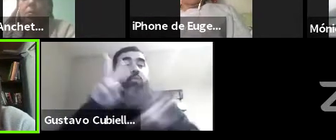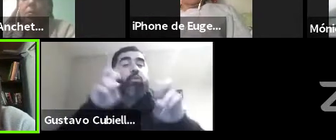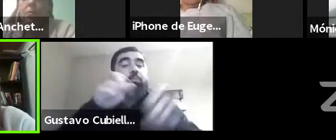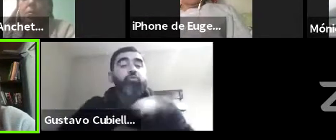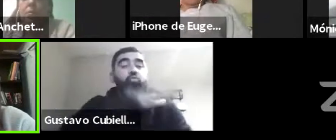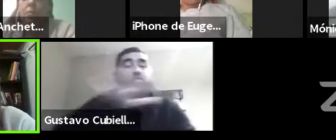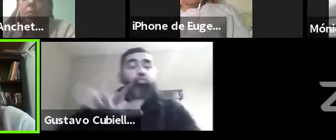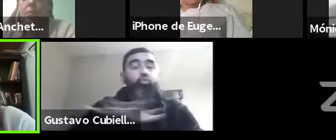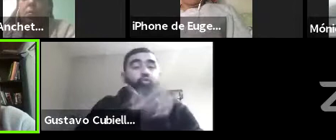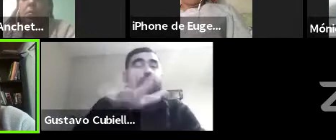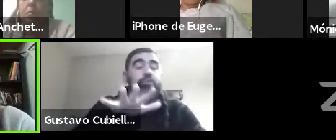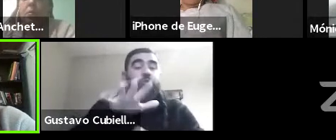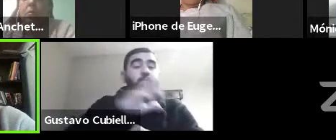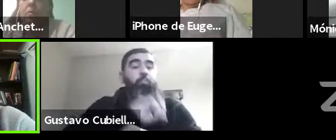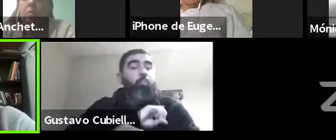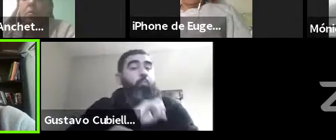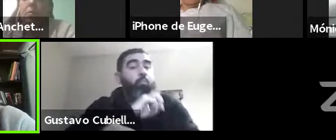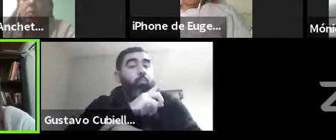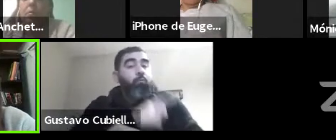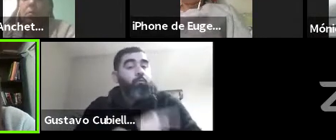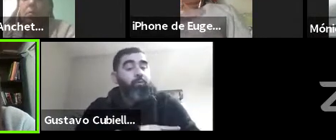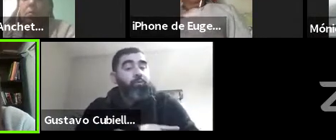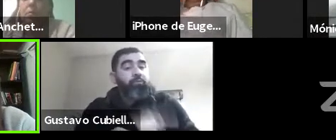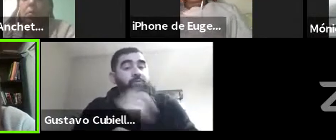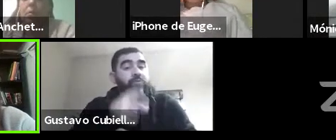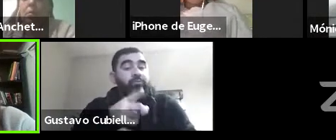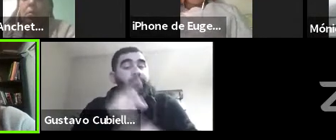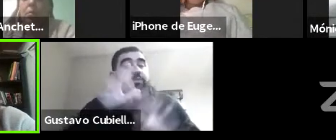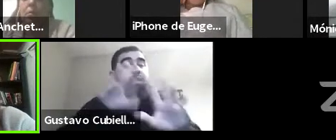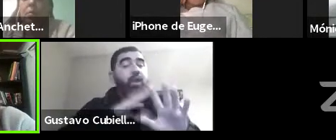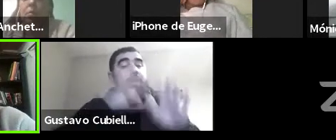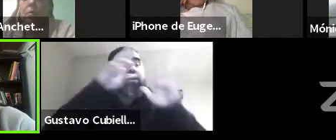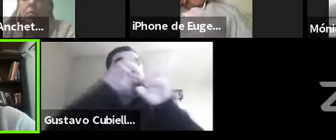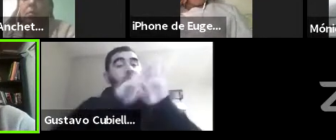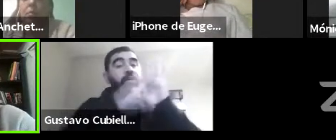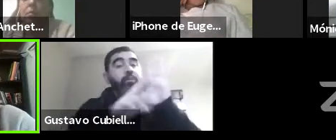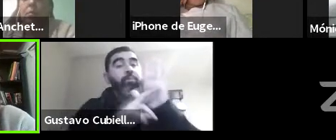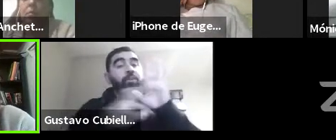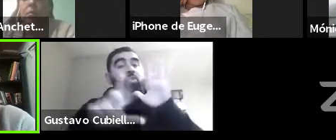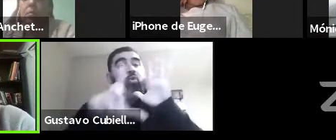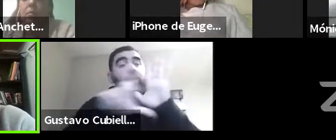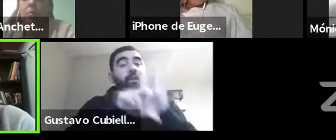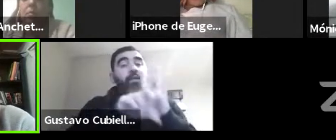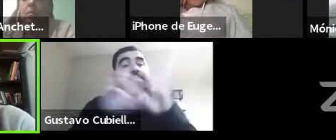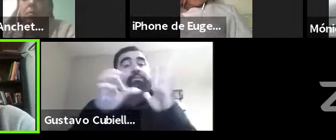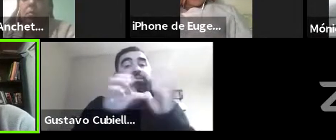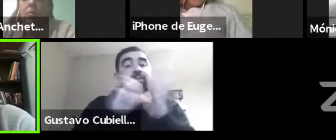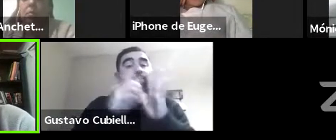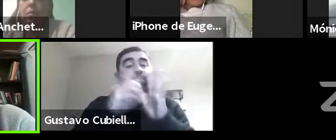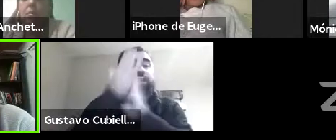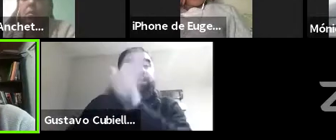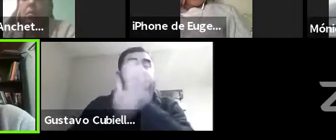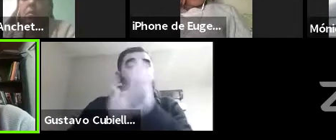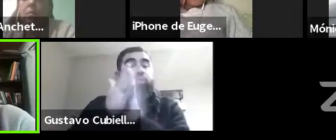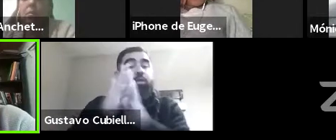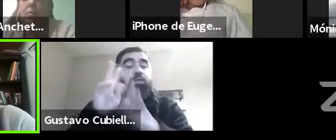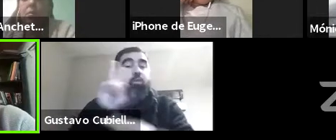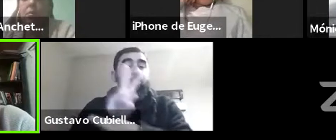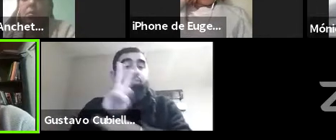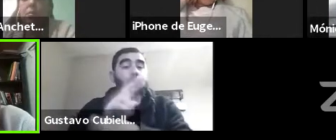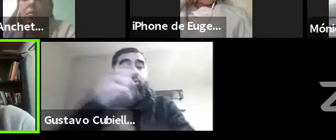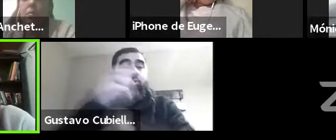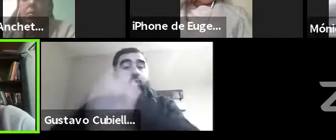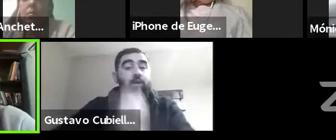se consolida cuando se reglamenta la Ley del Sistema Nacional Integrado de Cuidados en el